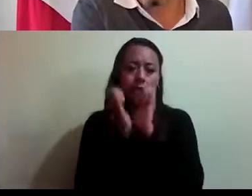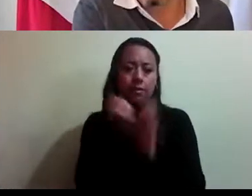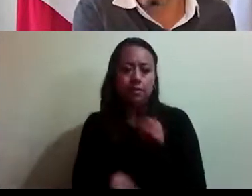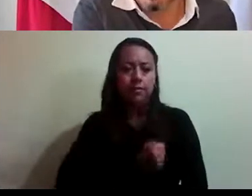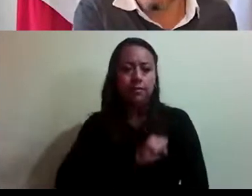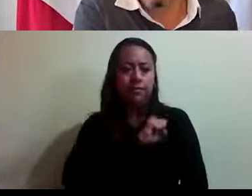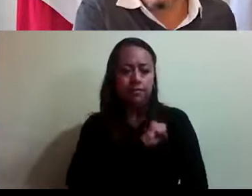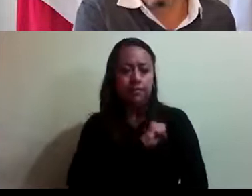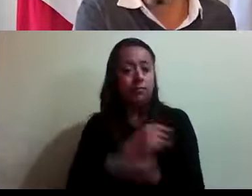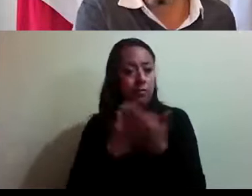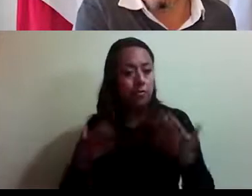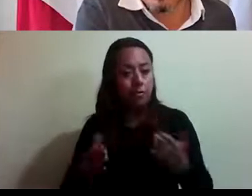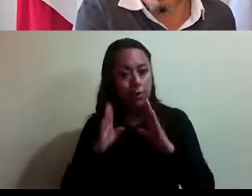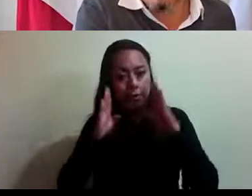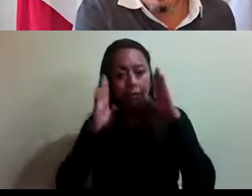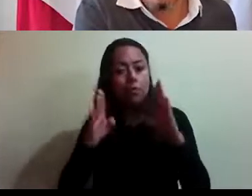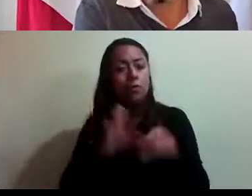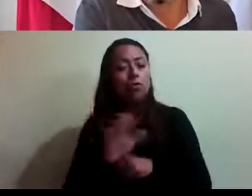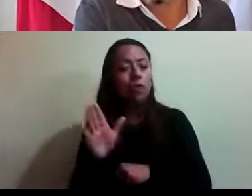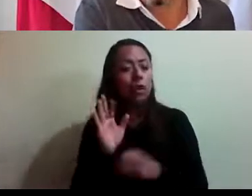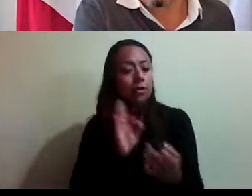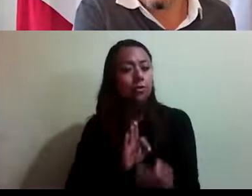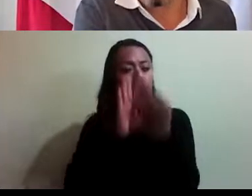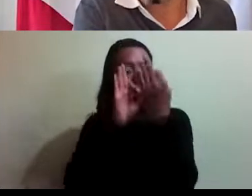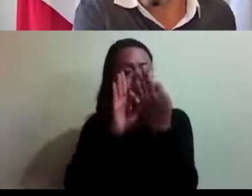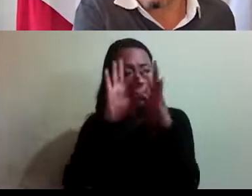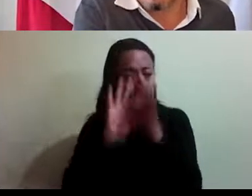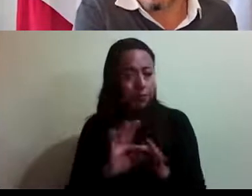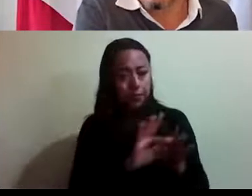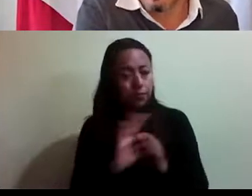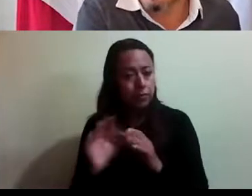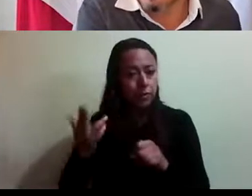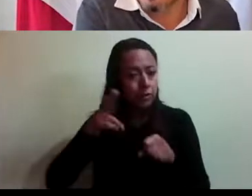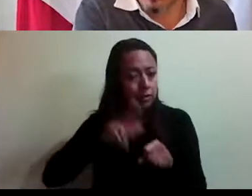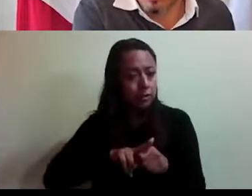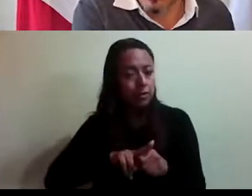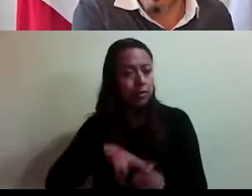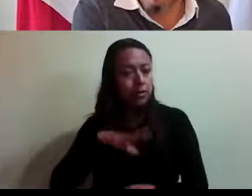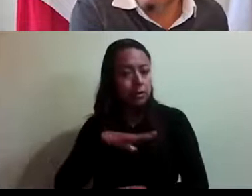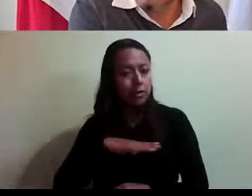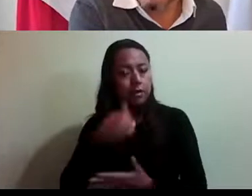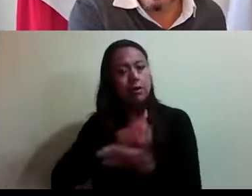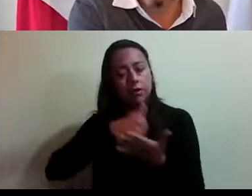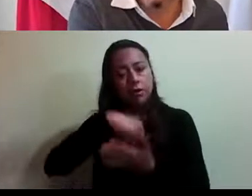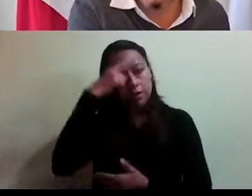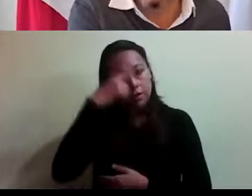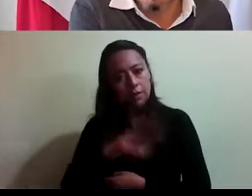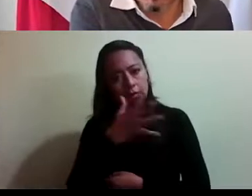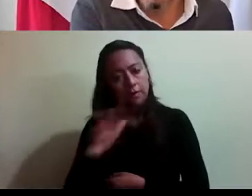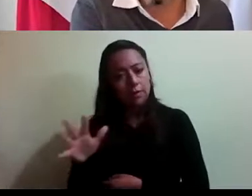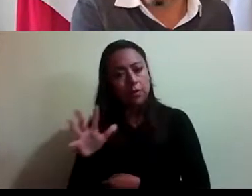fueron destinados? Para hacerle frente a la infraestructura hospitalaria que hay en la Ciudad de México, de más de 30